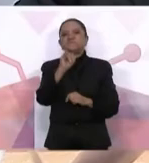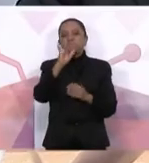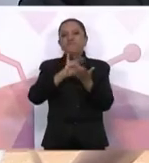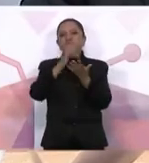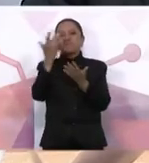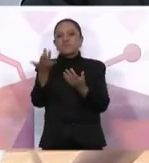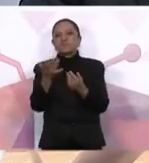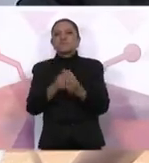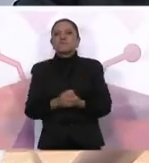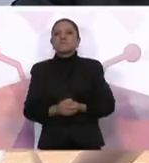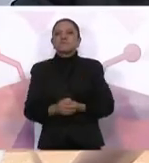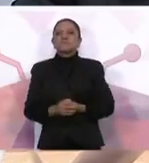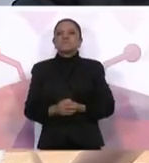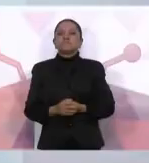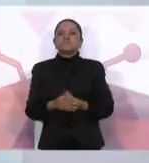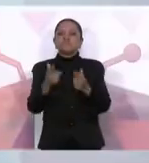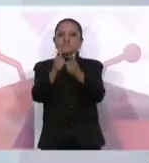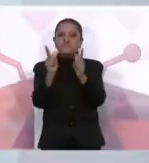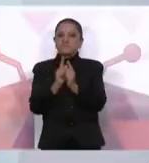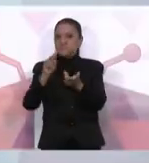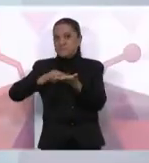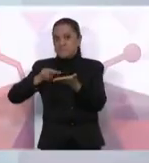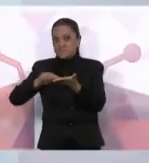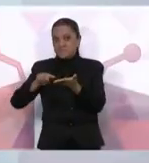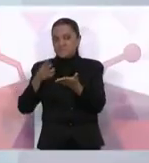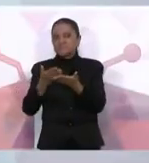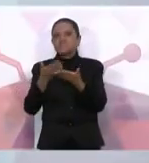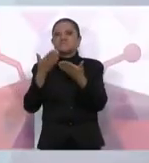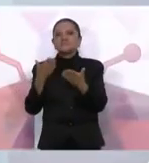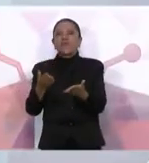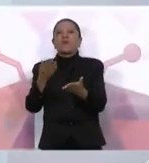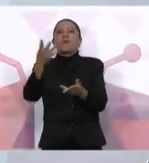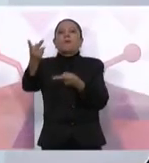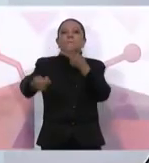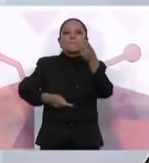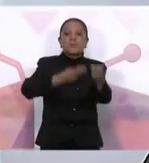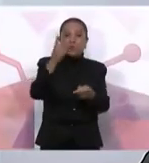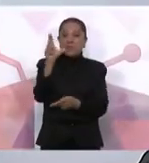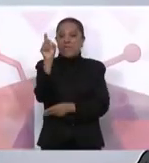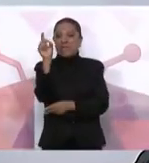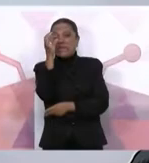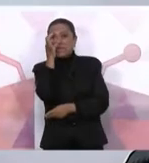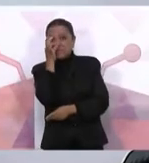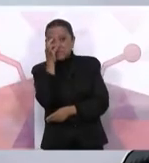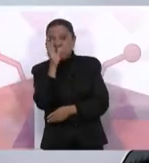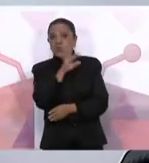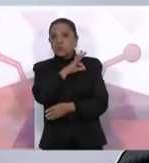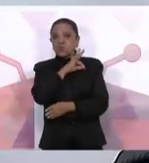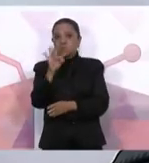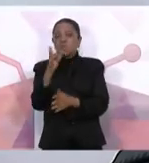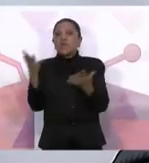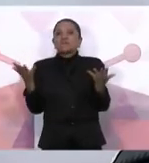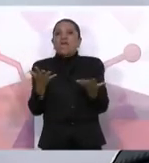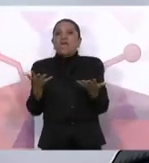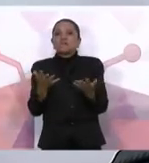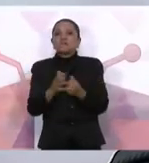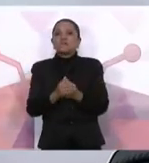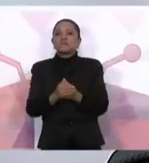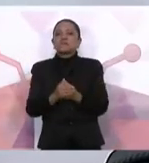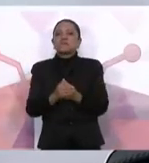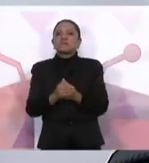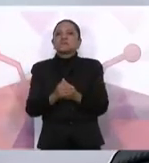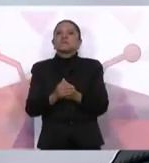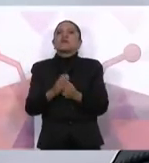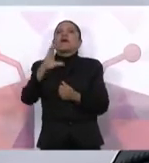partido verde vamos ahora con la pregunta que por 30 segundos hasta por 30 segundos plantea el doctor víctor manuel caballero